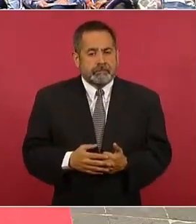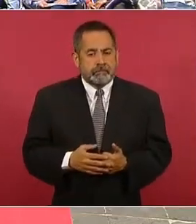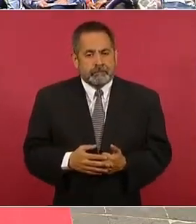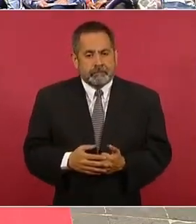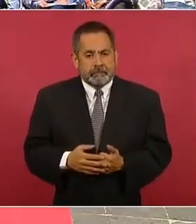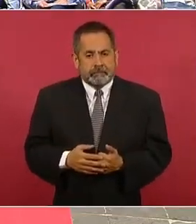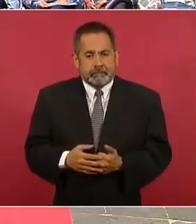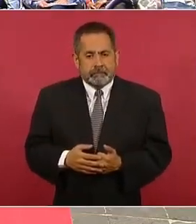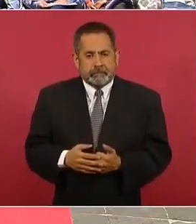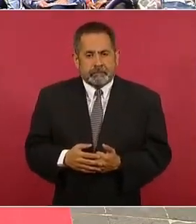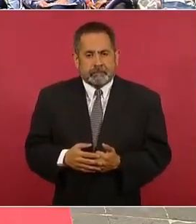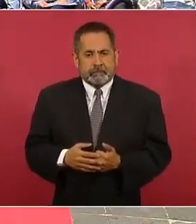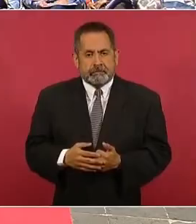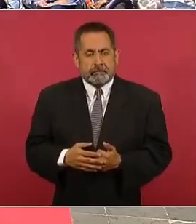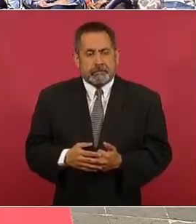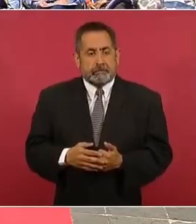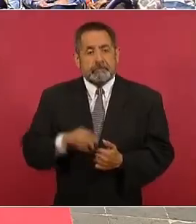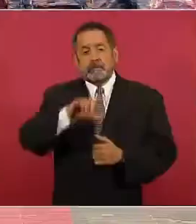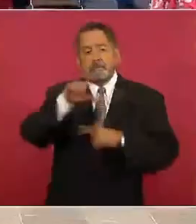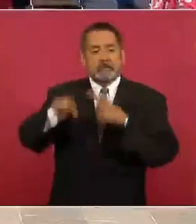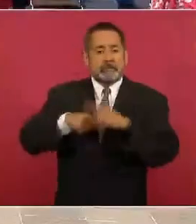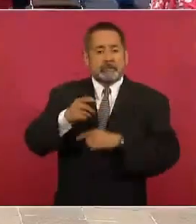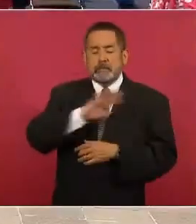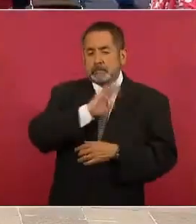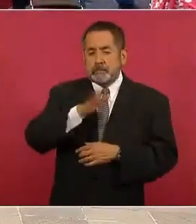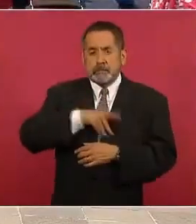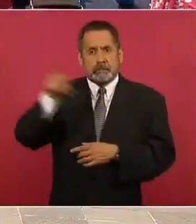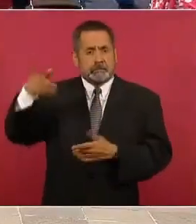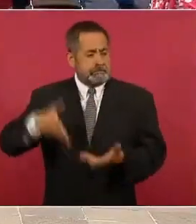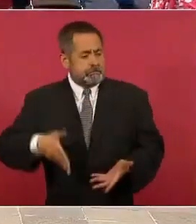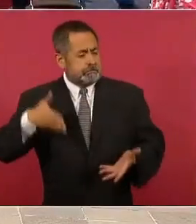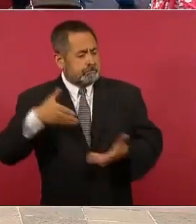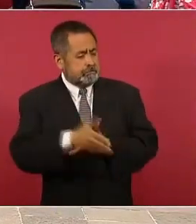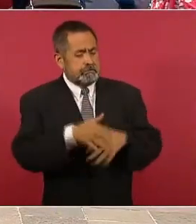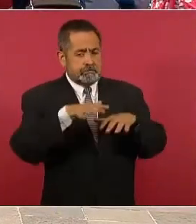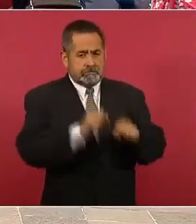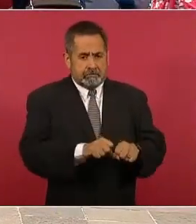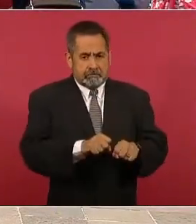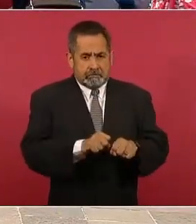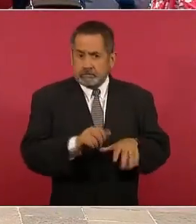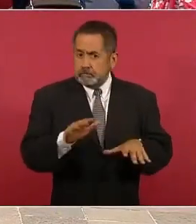Cuando nos invaden los españoles, no cambia